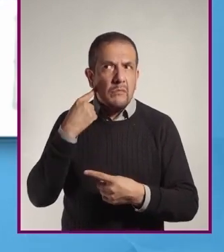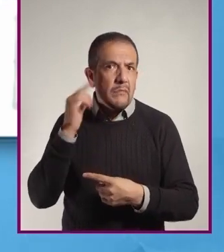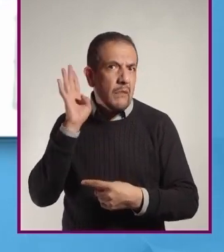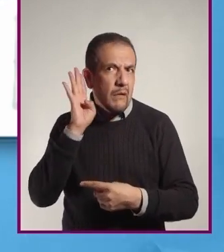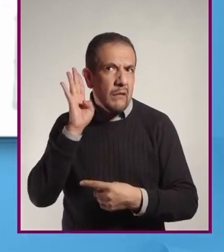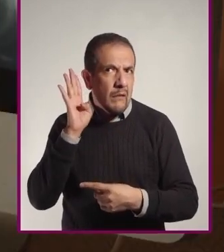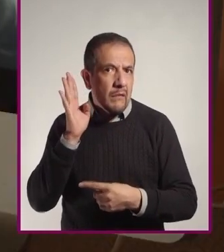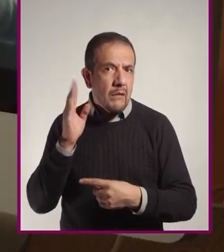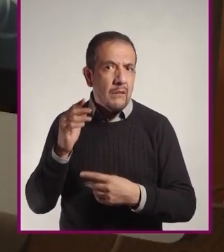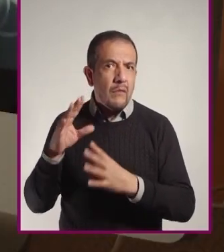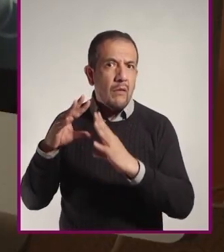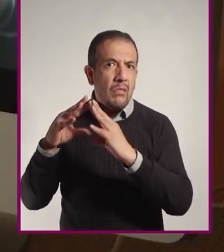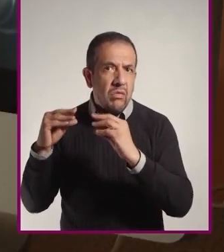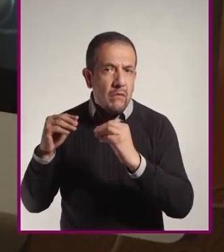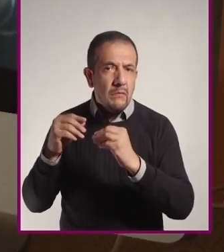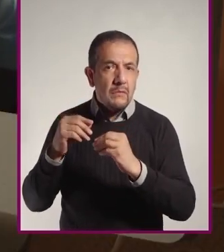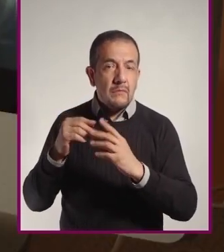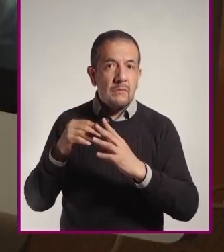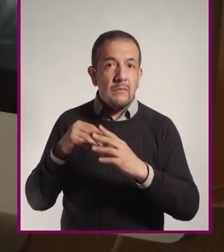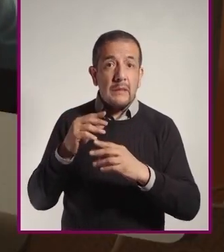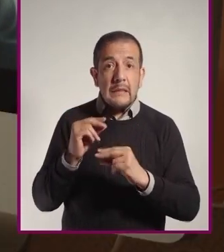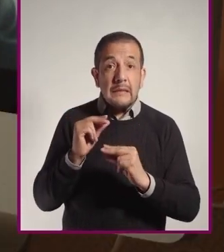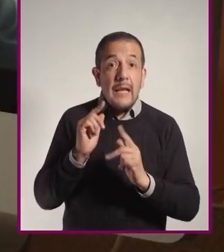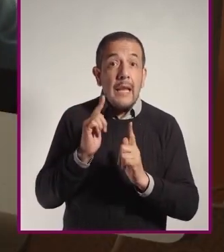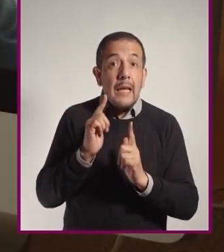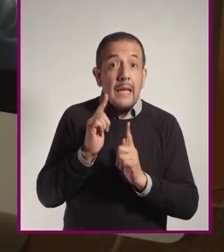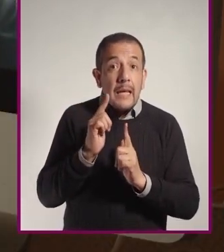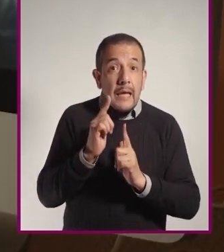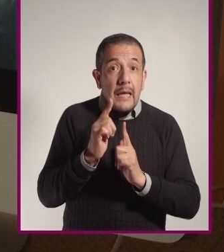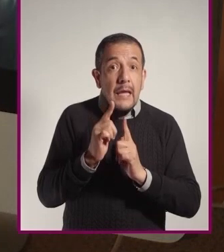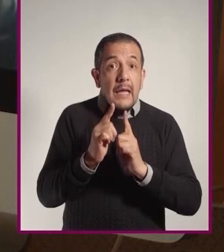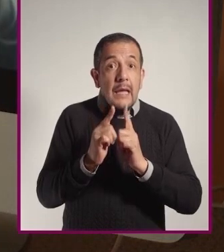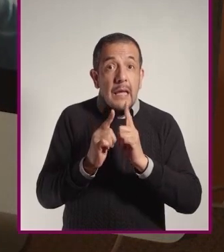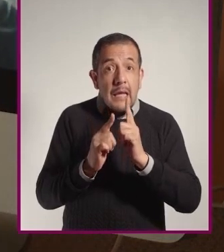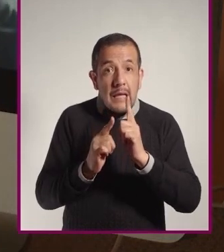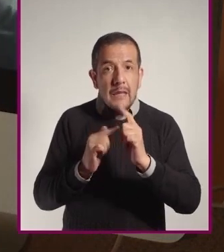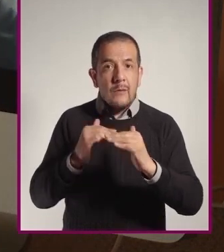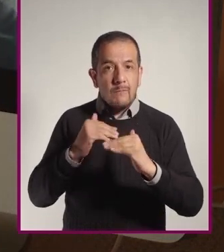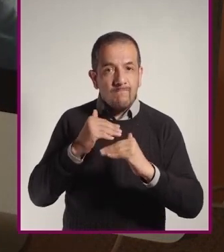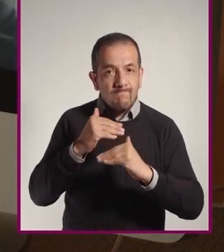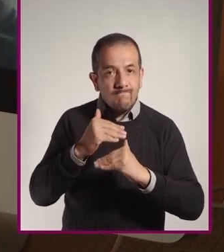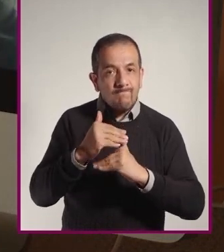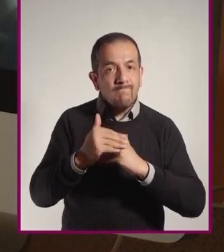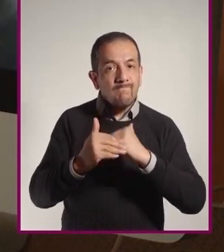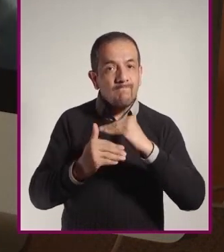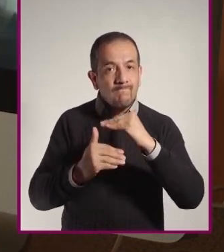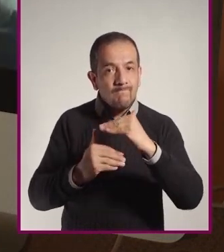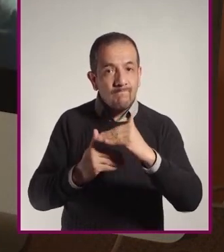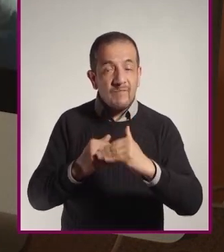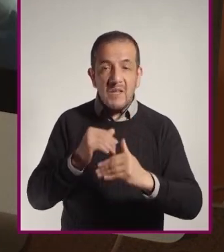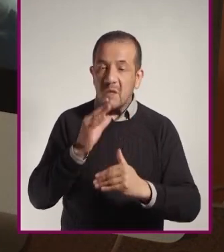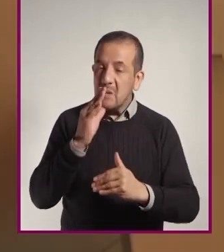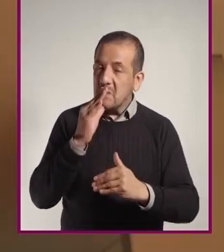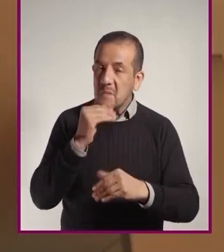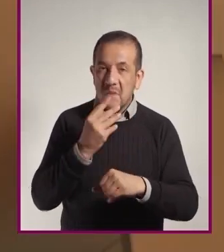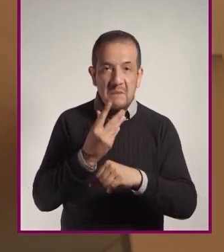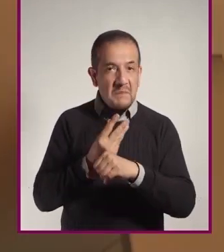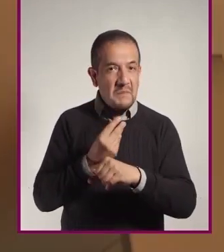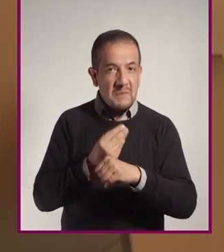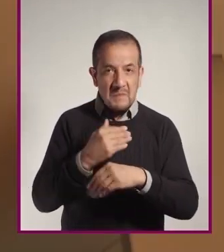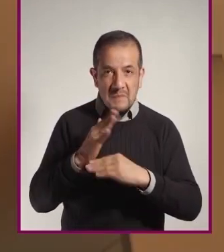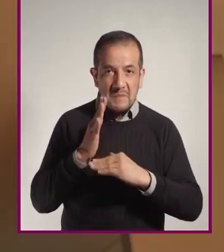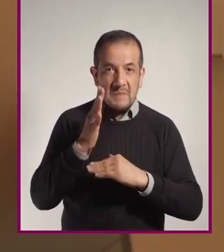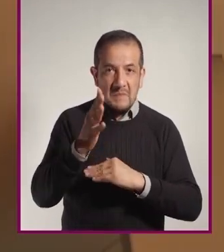la audición. Entonces es un inicio muy lento, muy progresivo e irreversible.